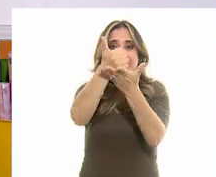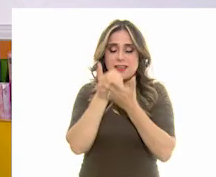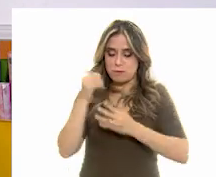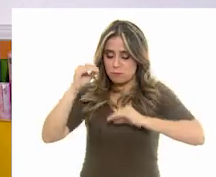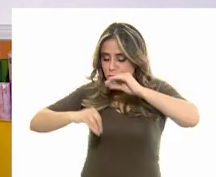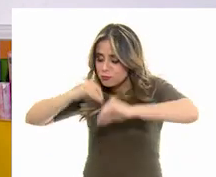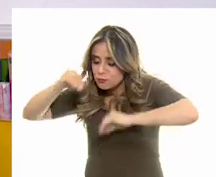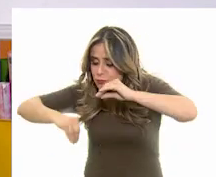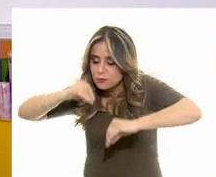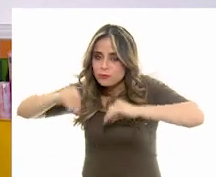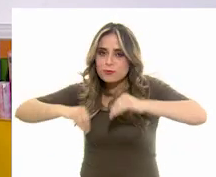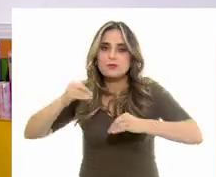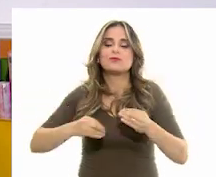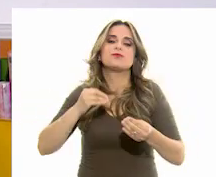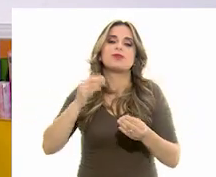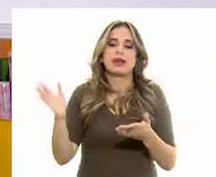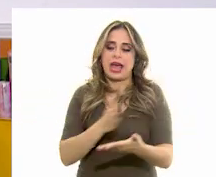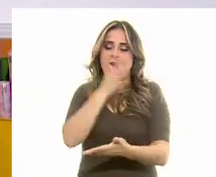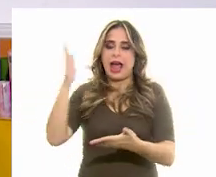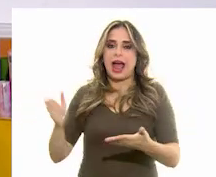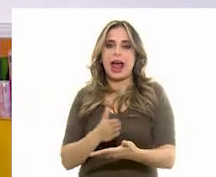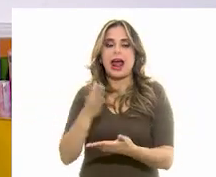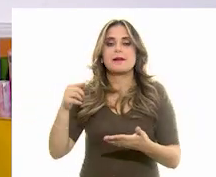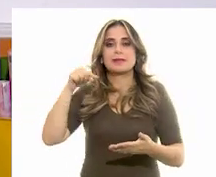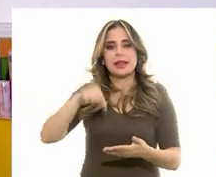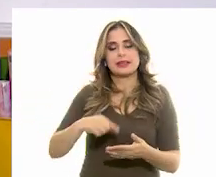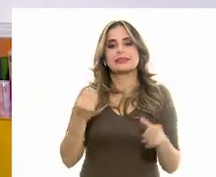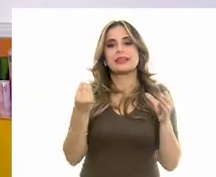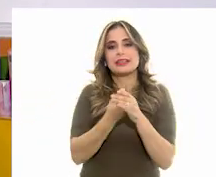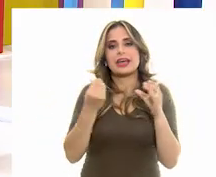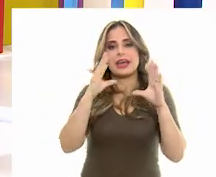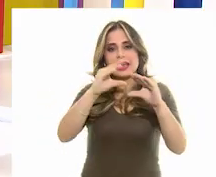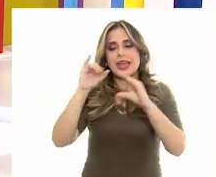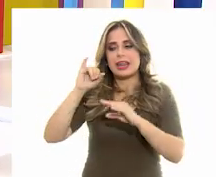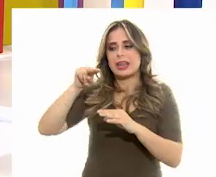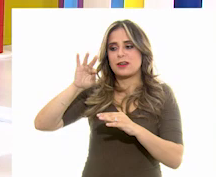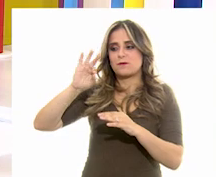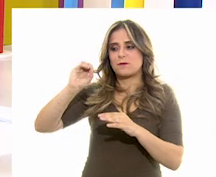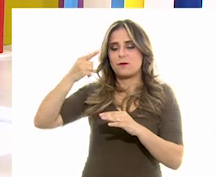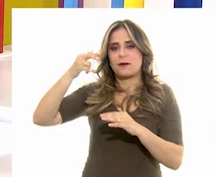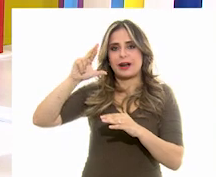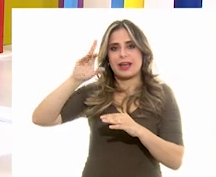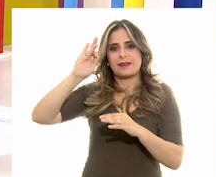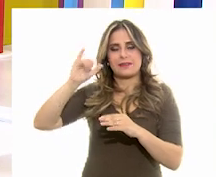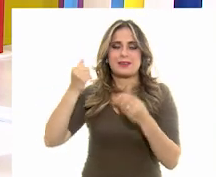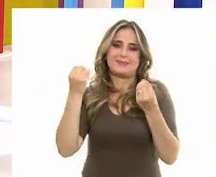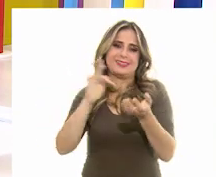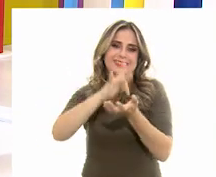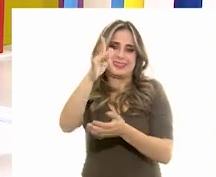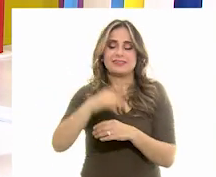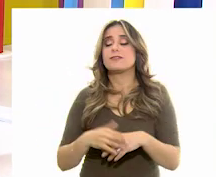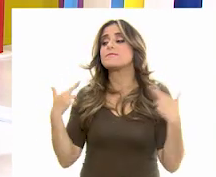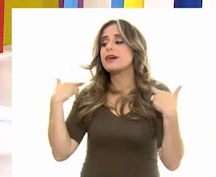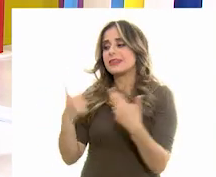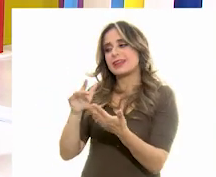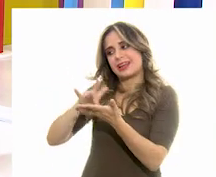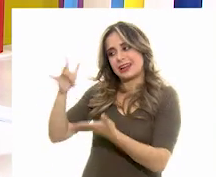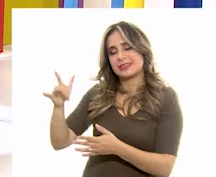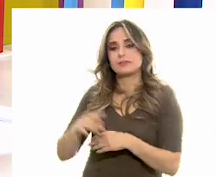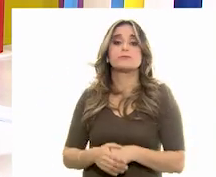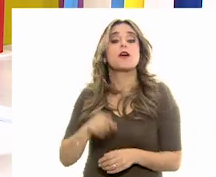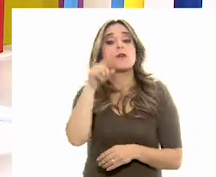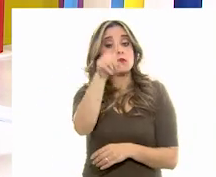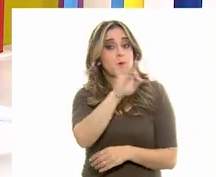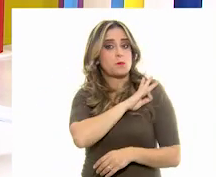construir nuestro álbum que se llama Nuestro Taller de Infografías. Muchas gracias, maestra Gaby, por venir con nosotros. Si te